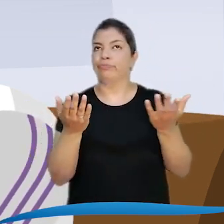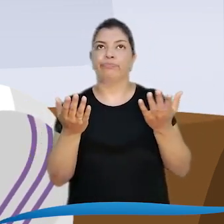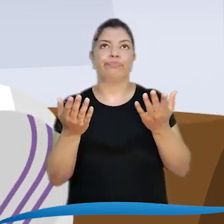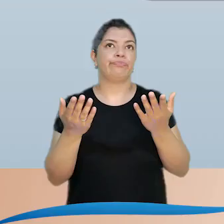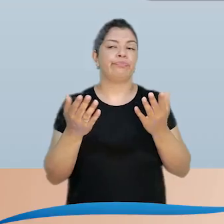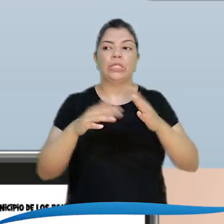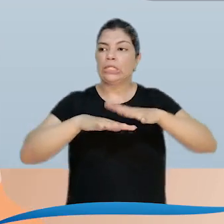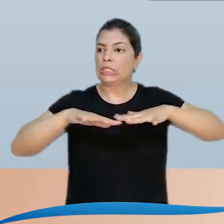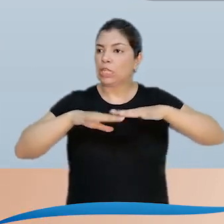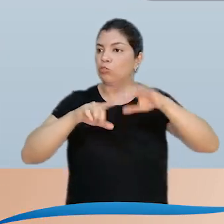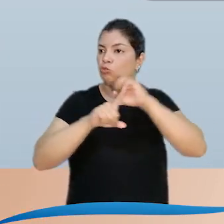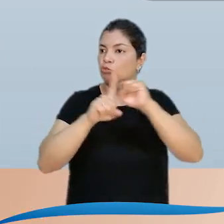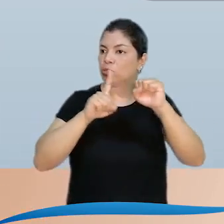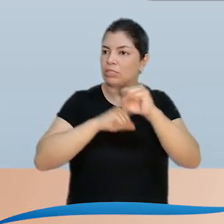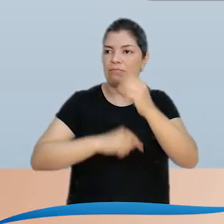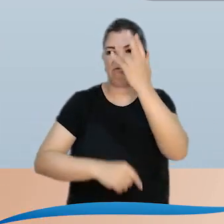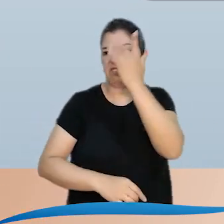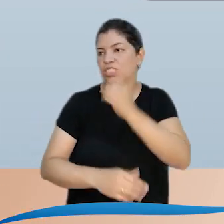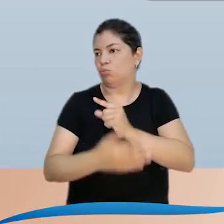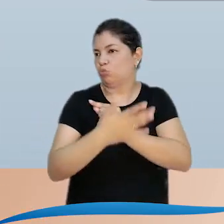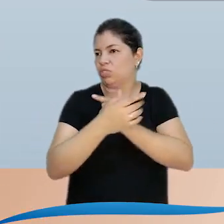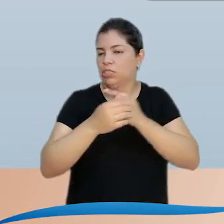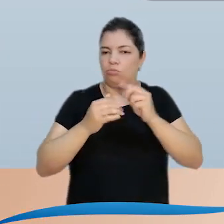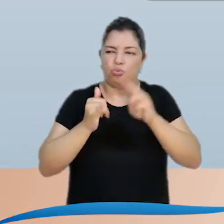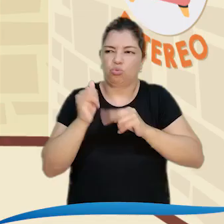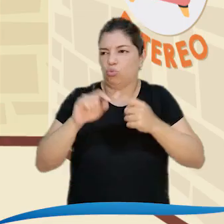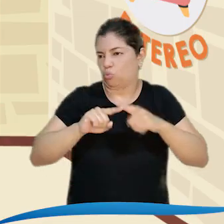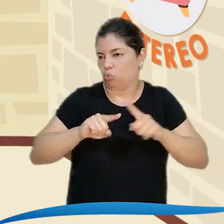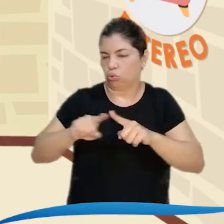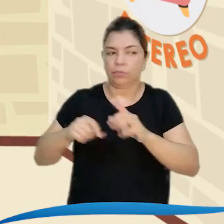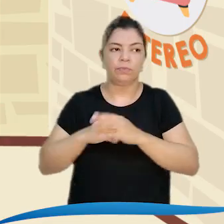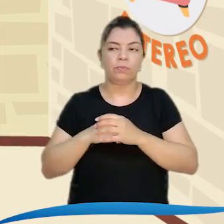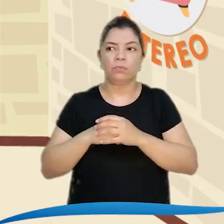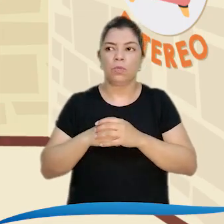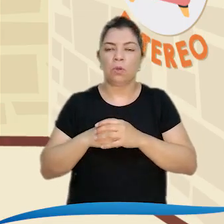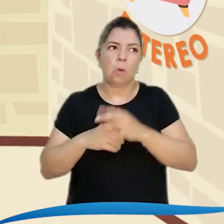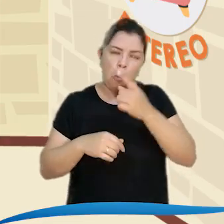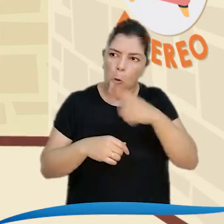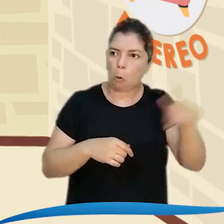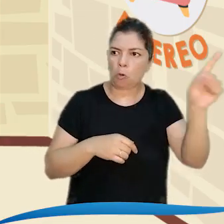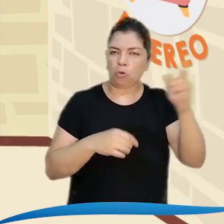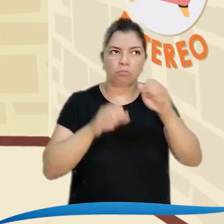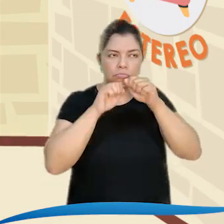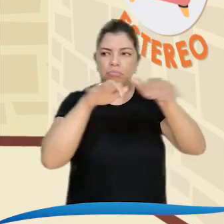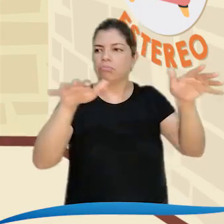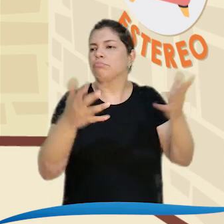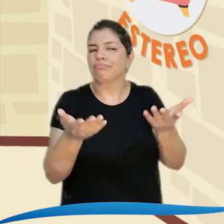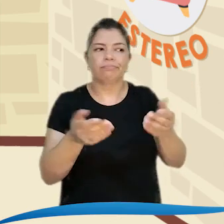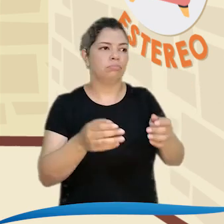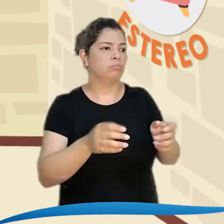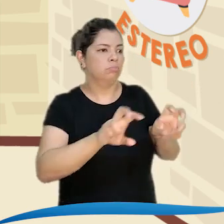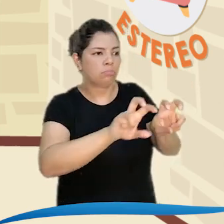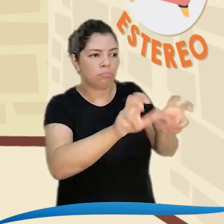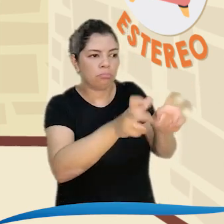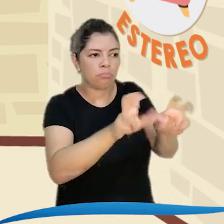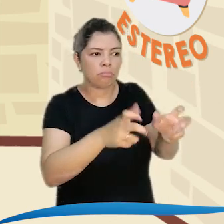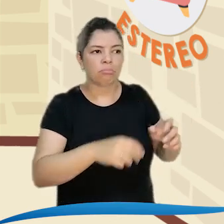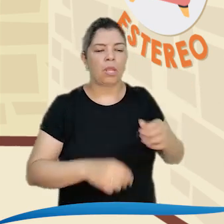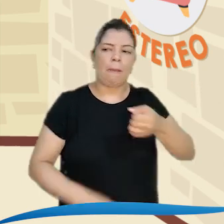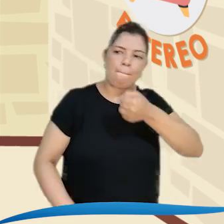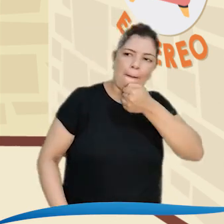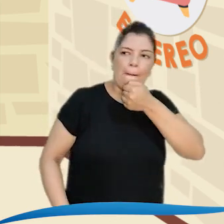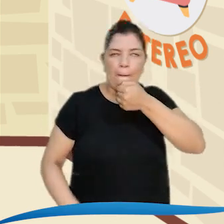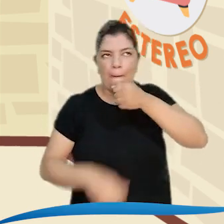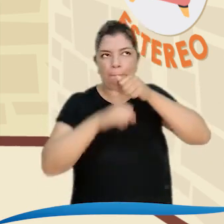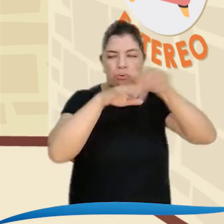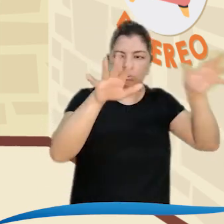alcaldía, por ejemplo, sitio web y redes sociales. También se puede emplear otros medios de comunicación para su difusión.